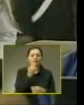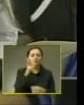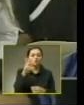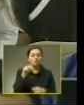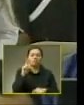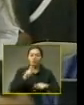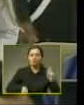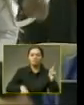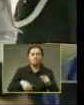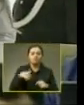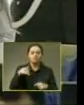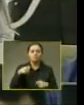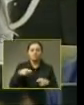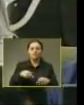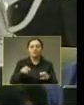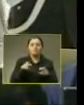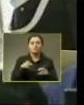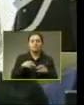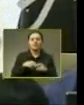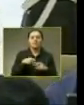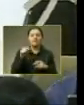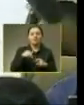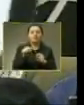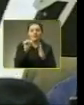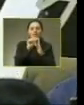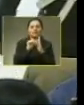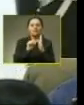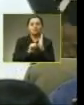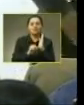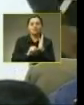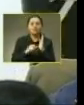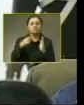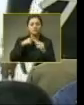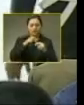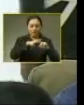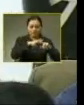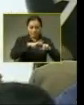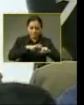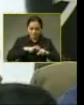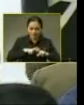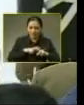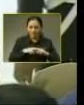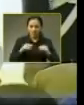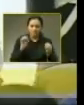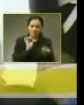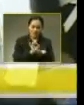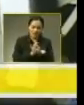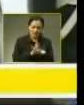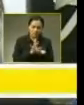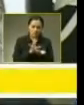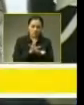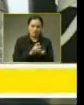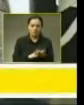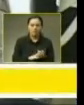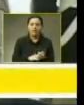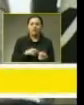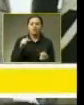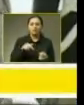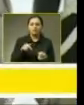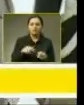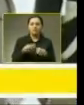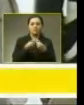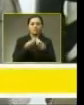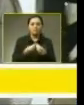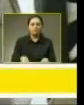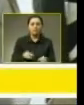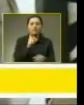podemos permitir. Por eso sugiero que este artículo sea revisado, sea anulado. Lo que se debe entender y